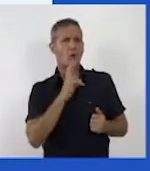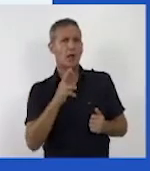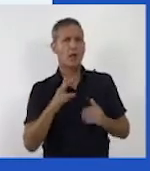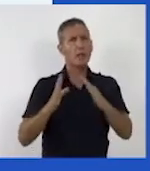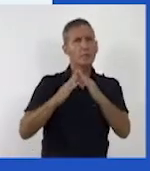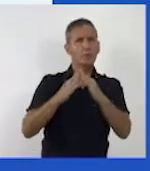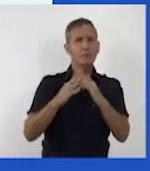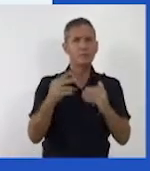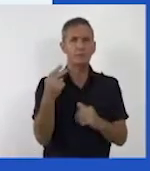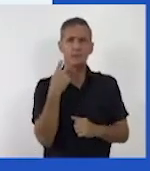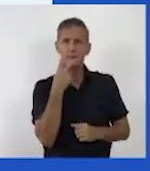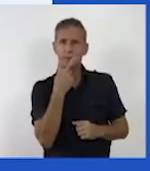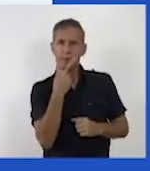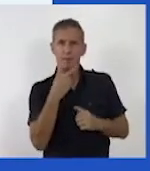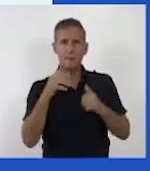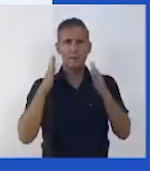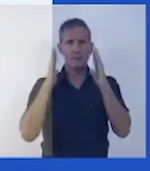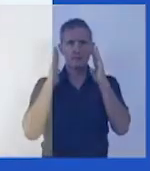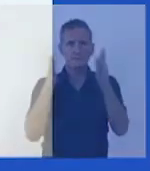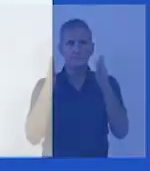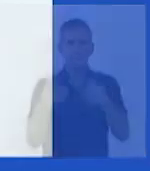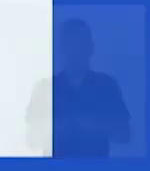casa atentos todos